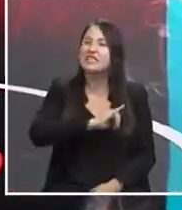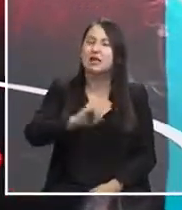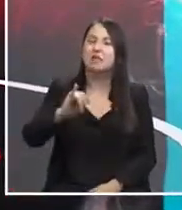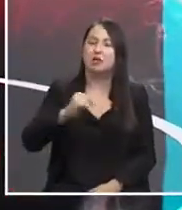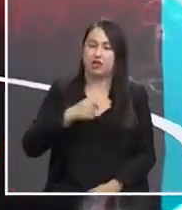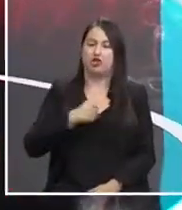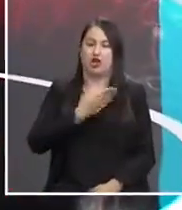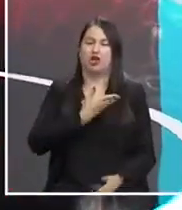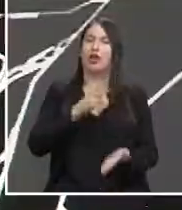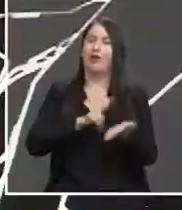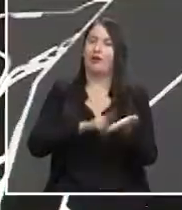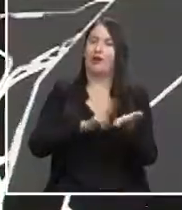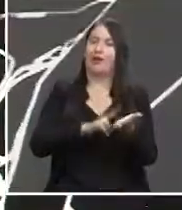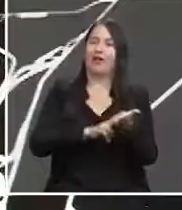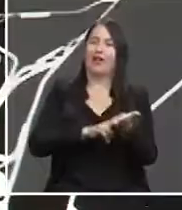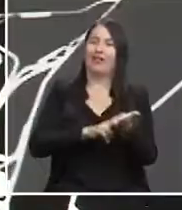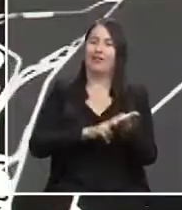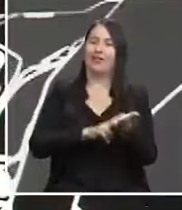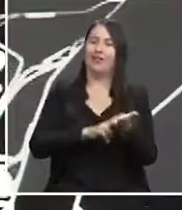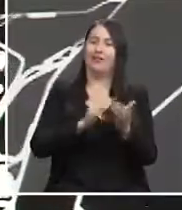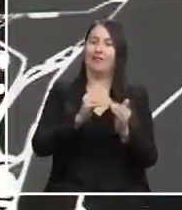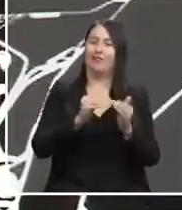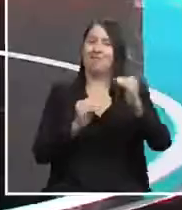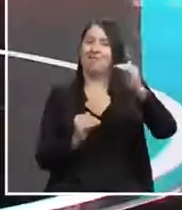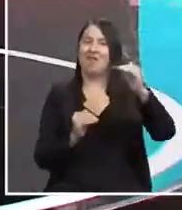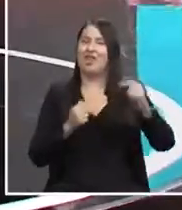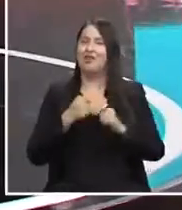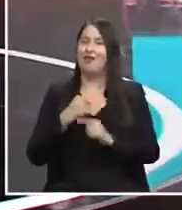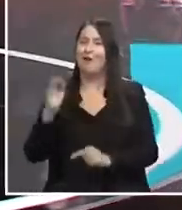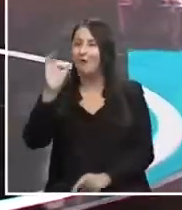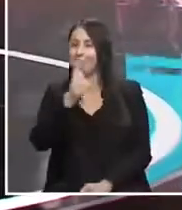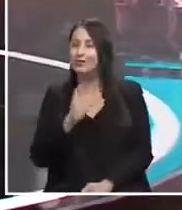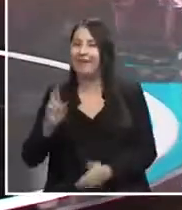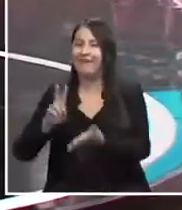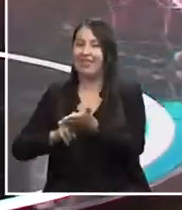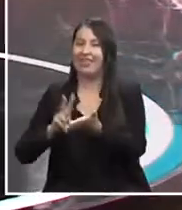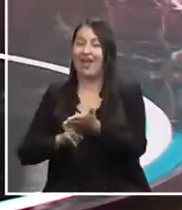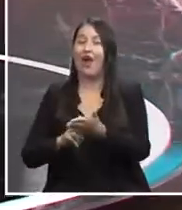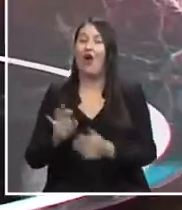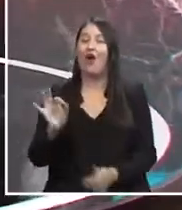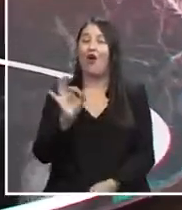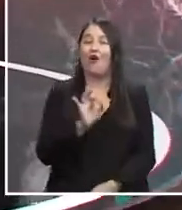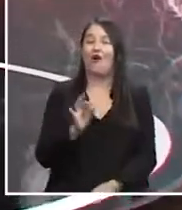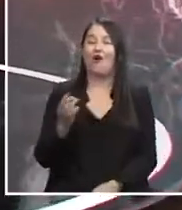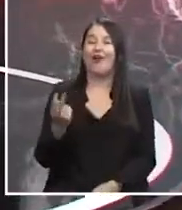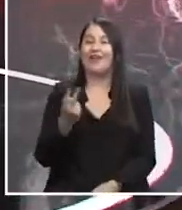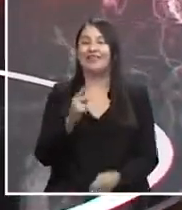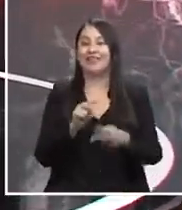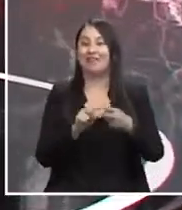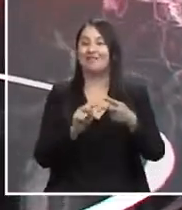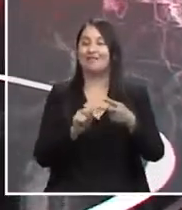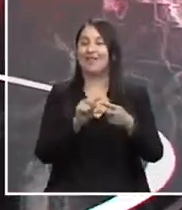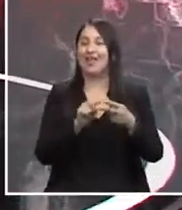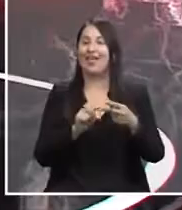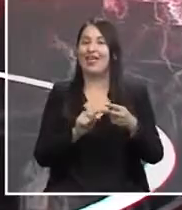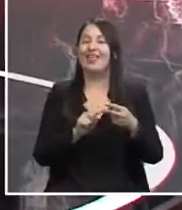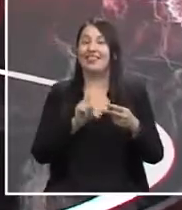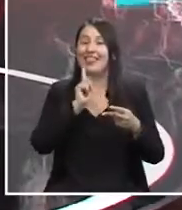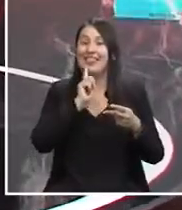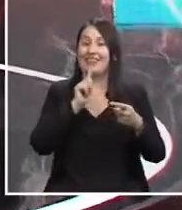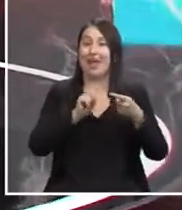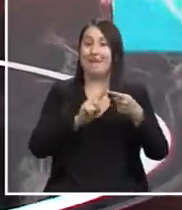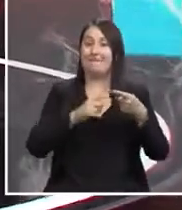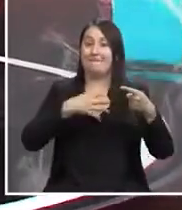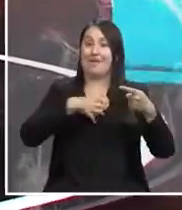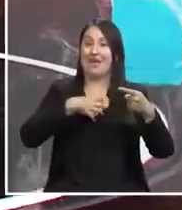debiese ser más importante que buscarla, por ejemplo. O esta peligrosa dupla, ¿cierto?, que puede existir entre el miedo